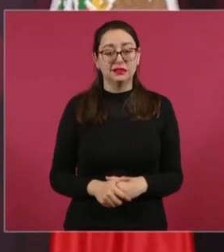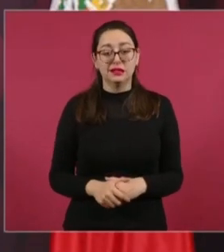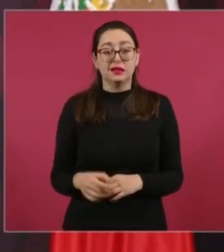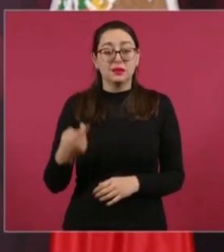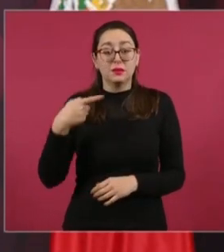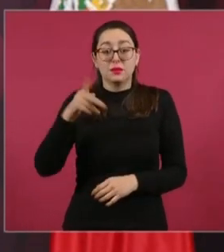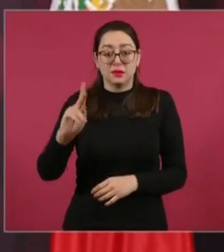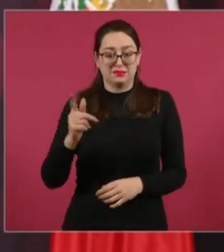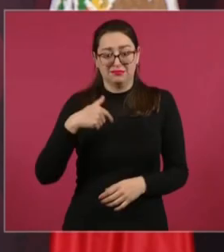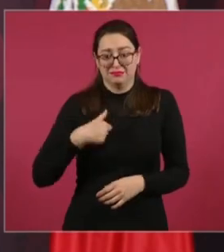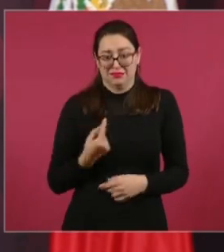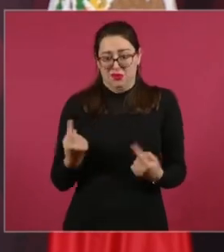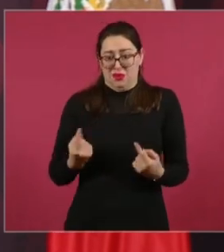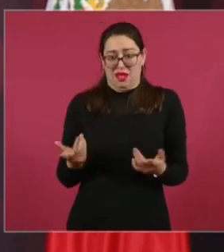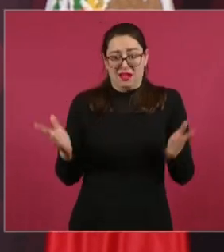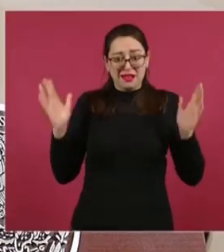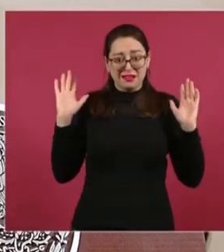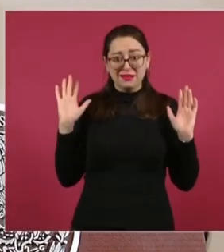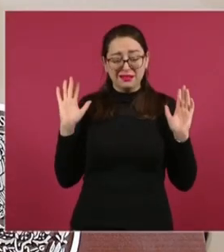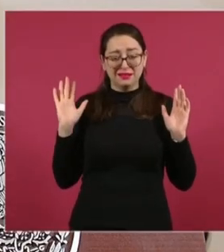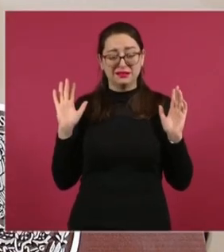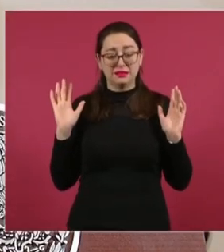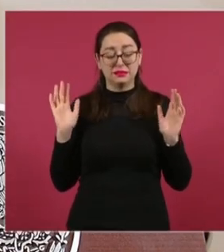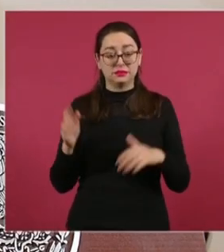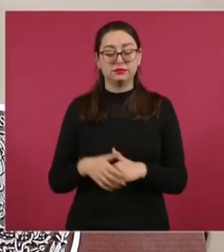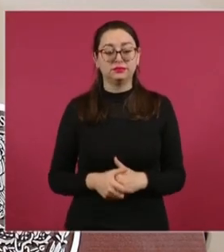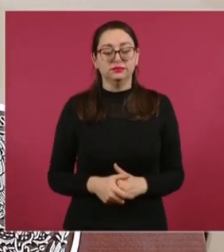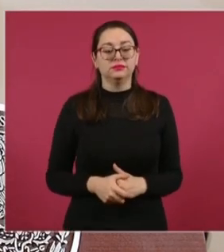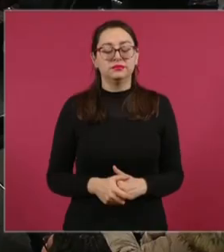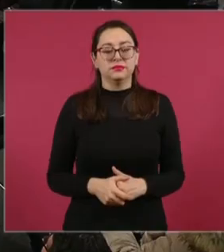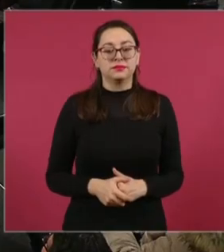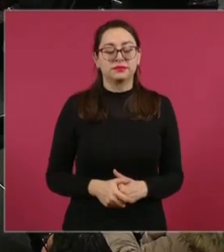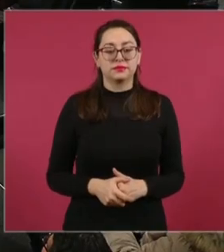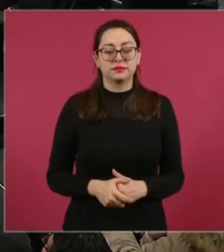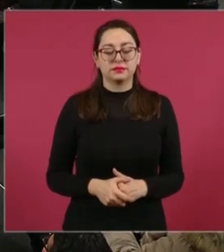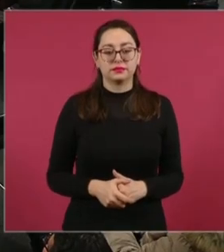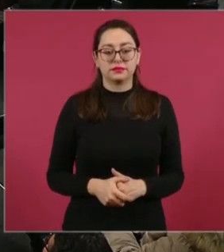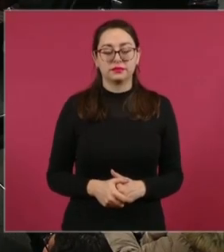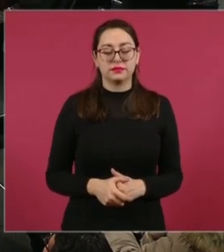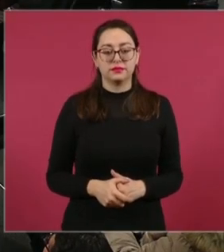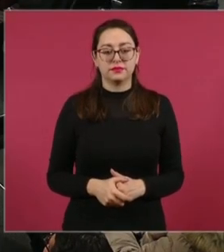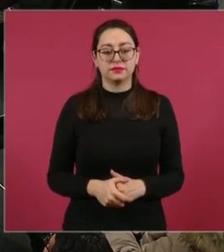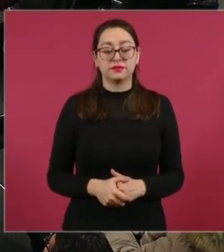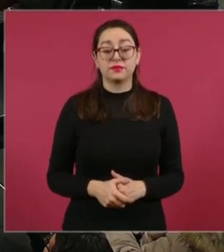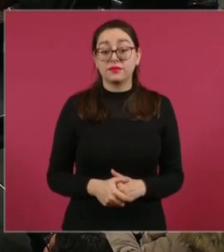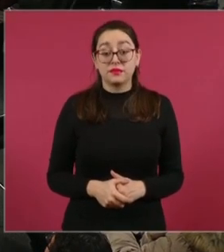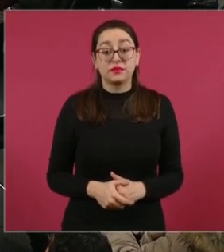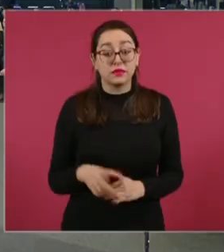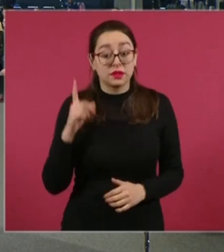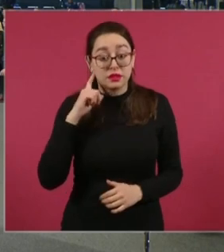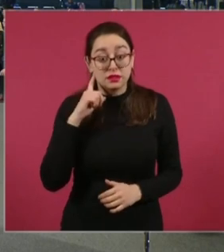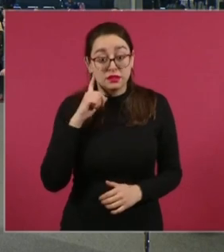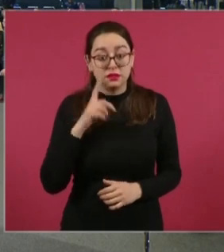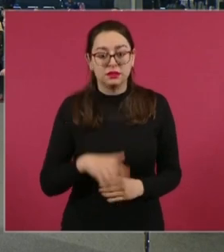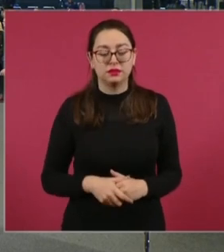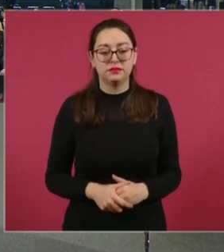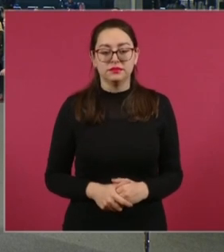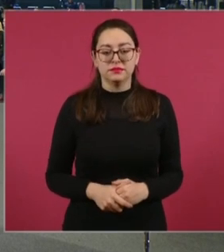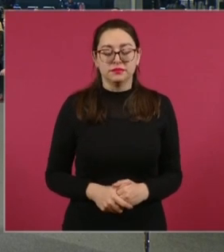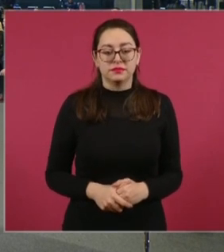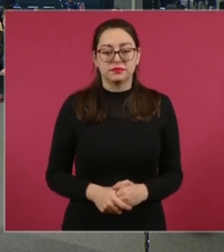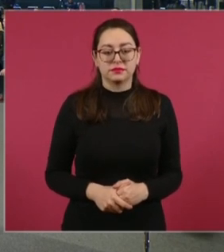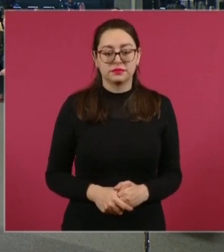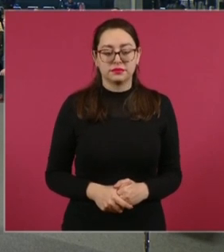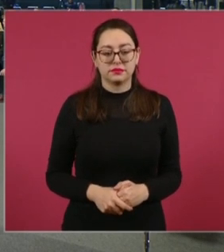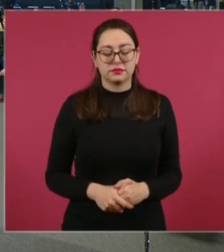Pero yo qué tengo que ver con eso. ¿Quién dijo el plan C con ser ecológico? ¿Eh? Dijeron plan C con ser